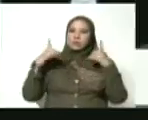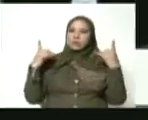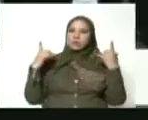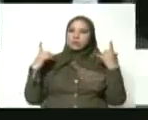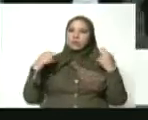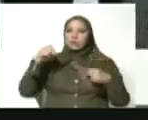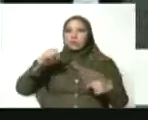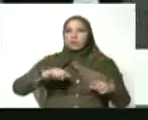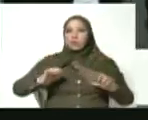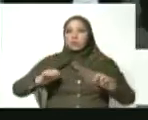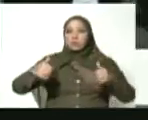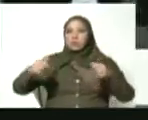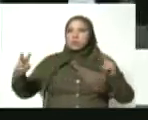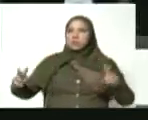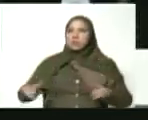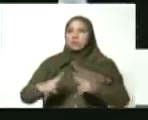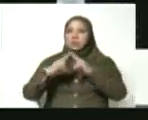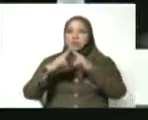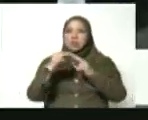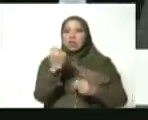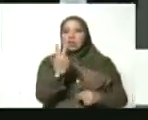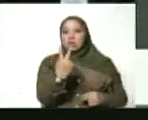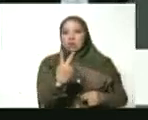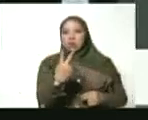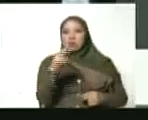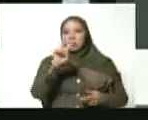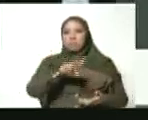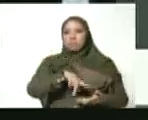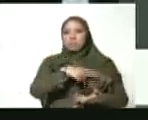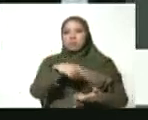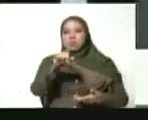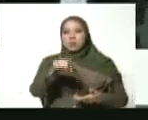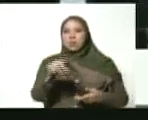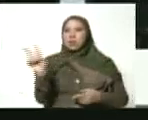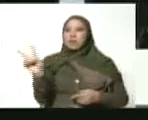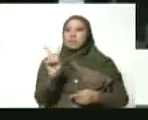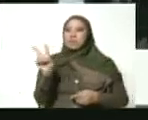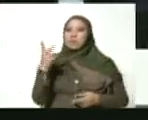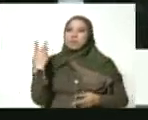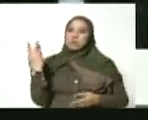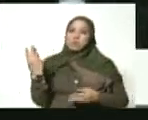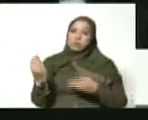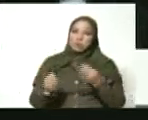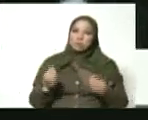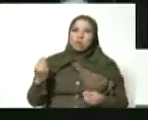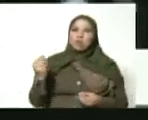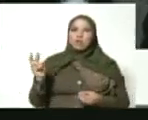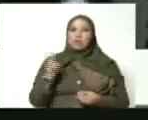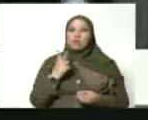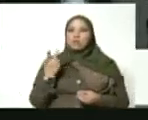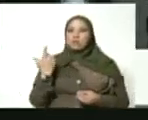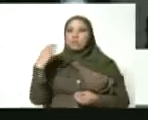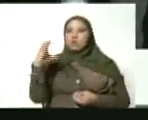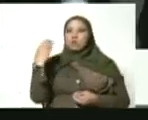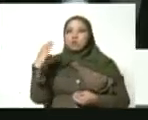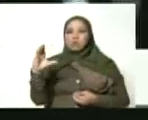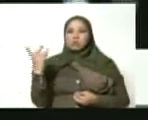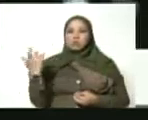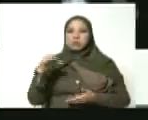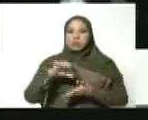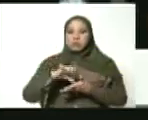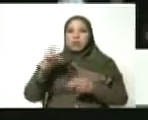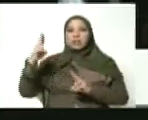el día de hoy inicia el Encuentro Binacional de Poetas, tanto de Venezuela como de la República de Colombia, en las ciudades